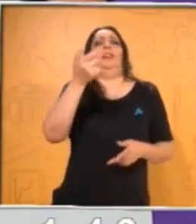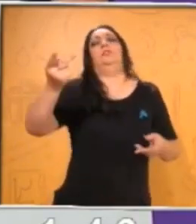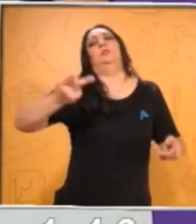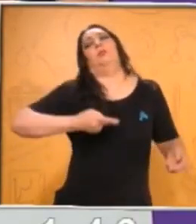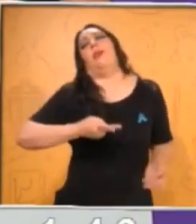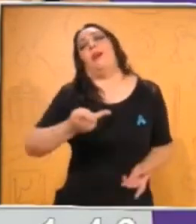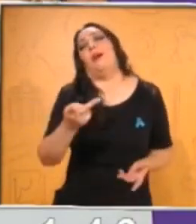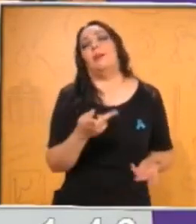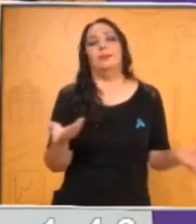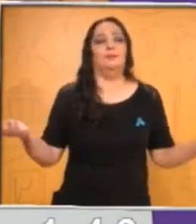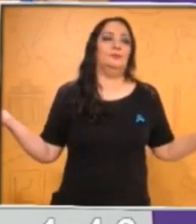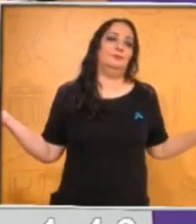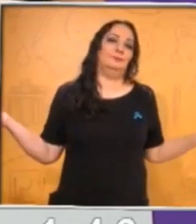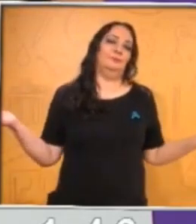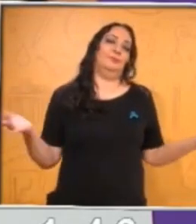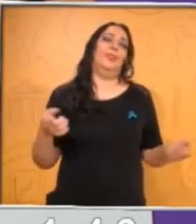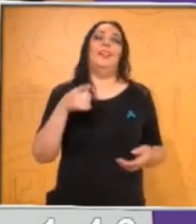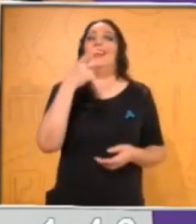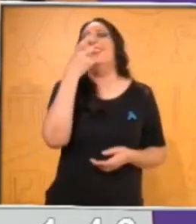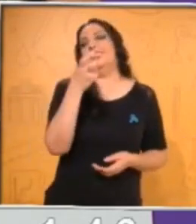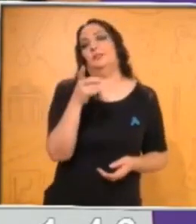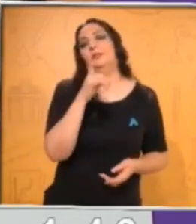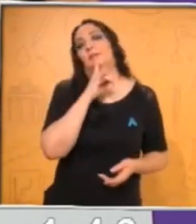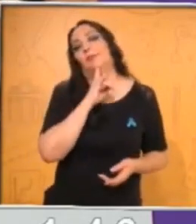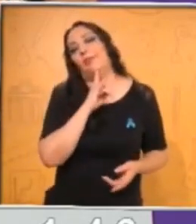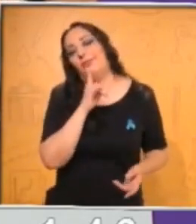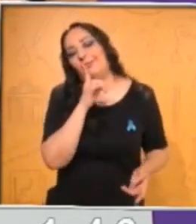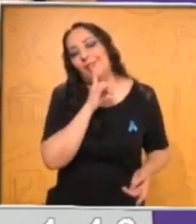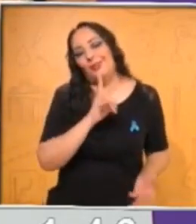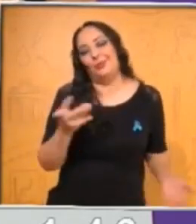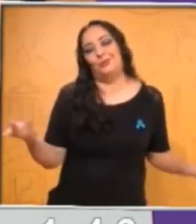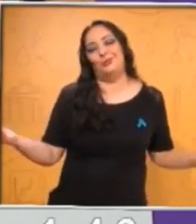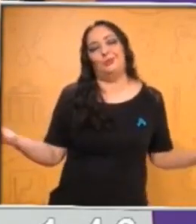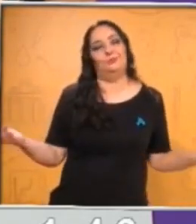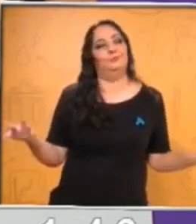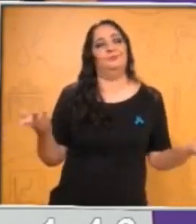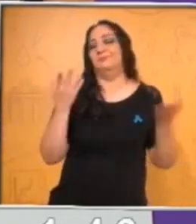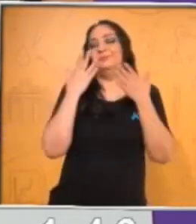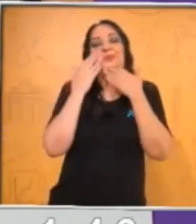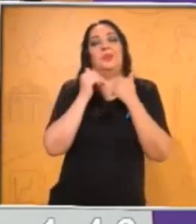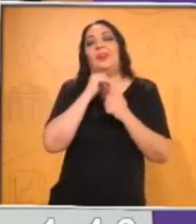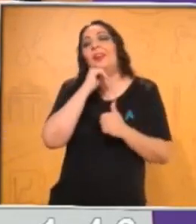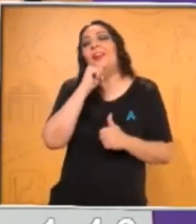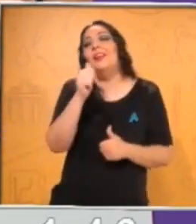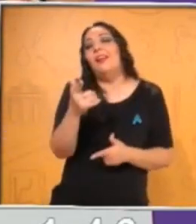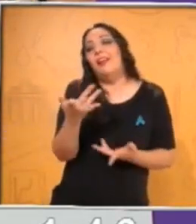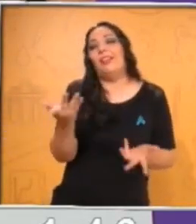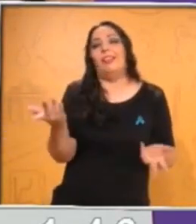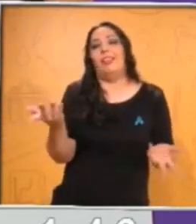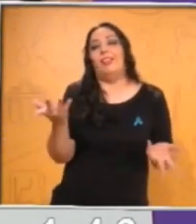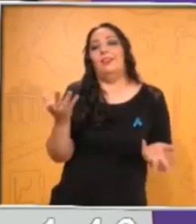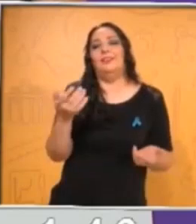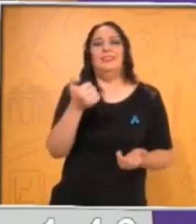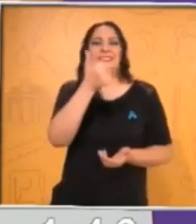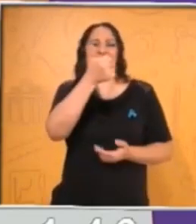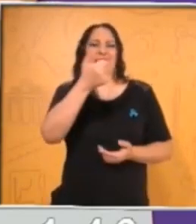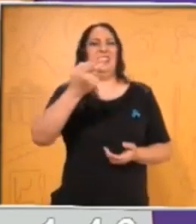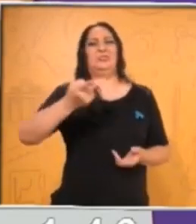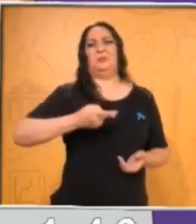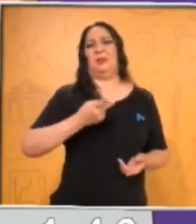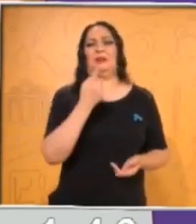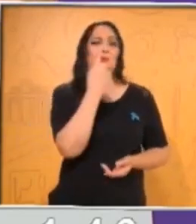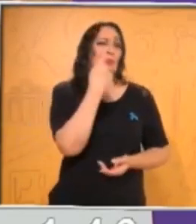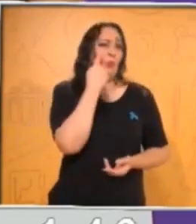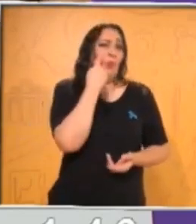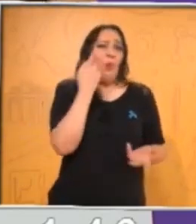es la respuesta del acertijo. ¿Qué soy? Un mentiroso. ¿Por qué no? Siempre, maestro. Con esas